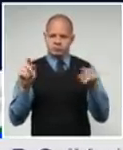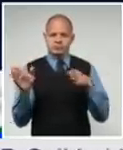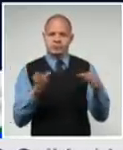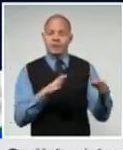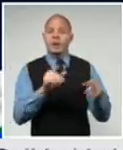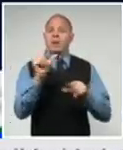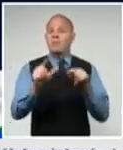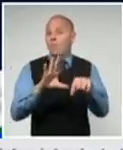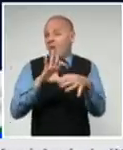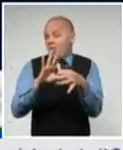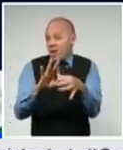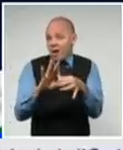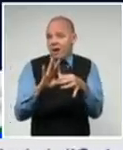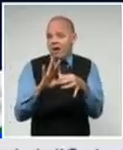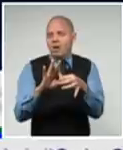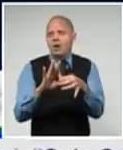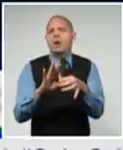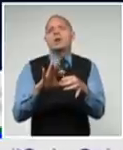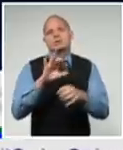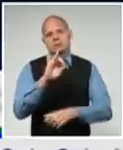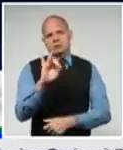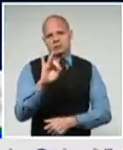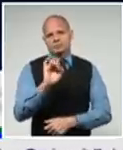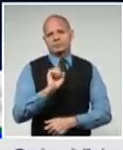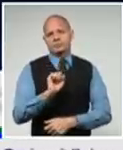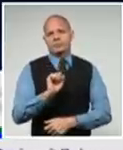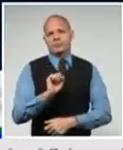grave, de los cuales